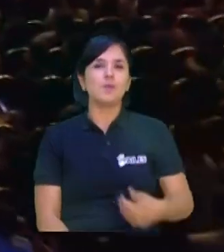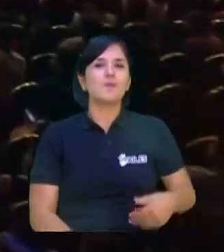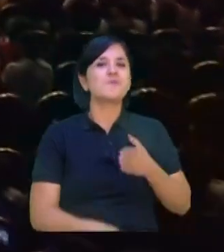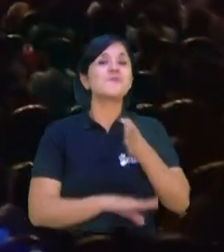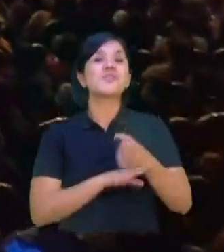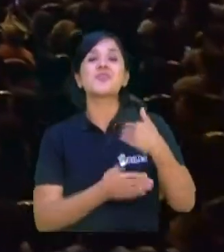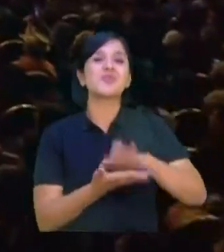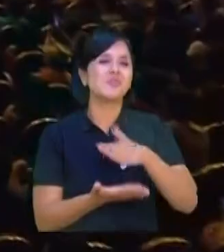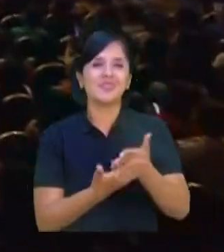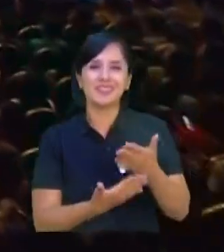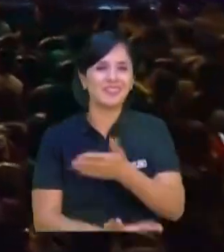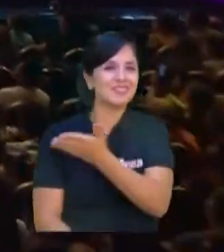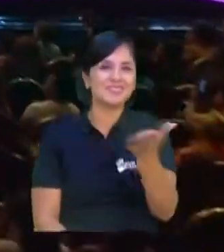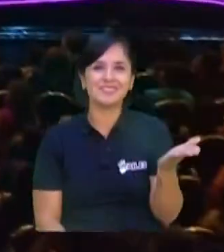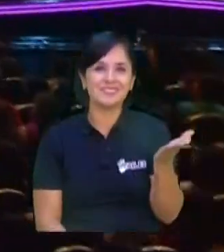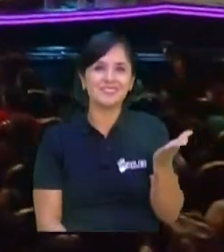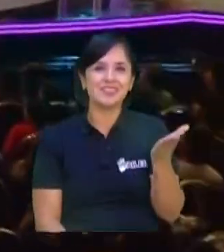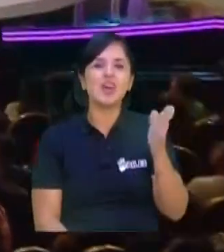cinco.